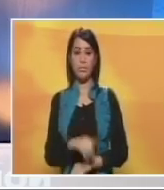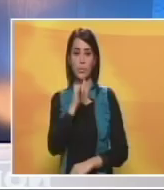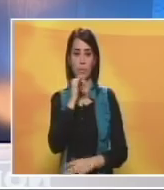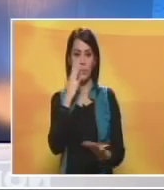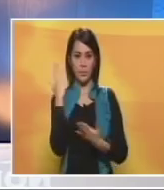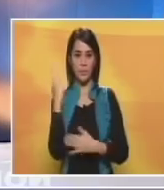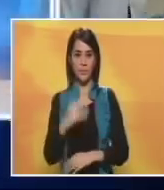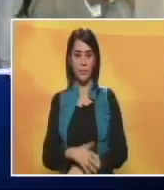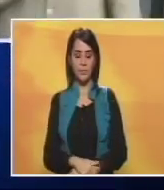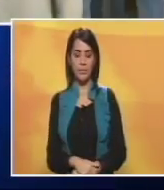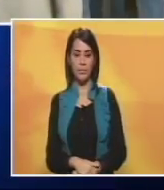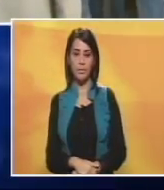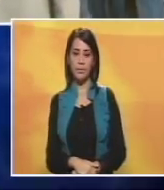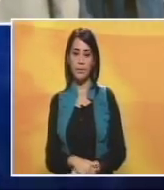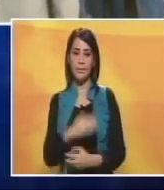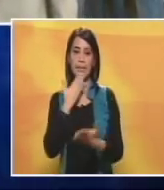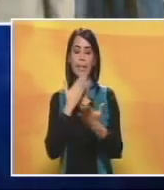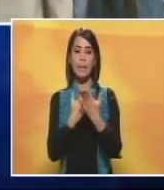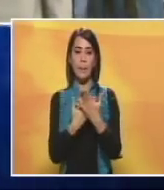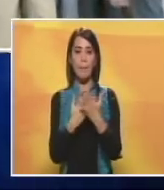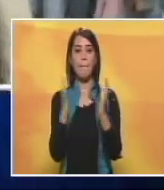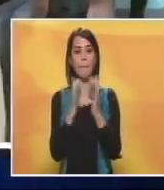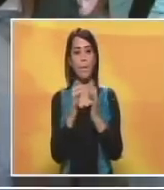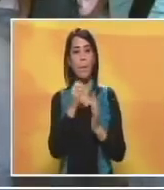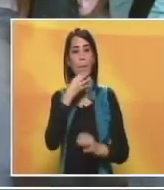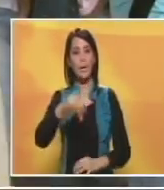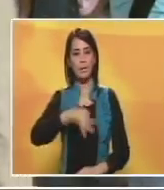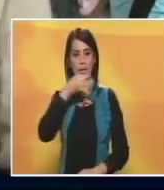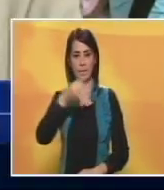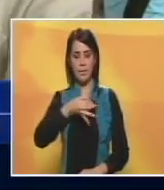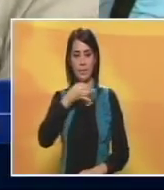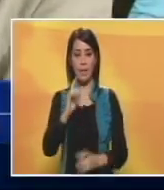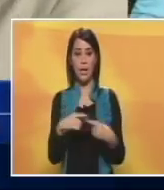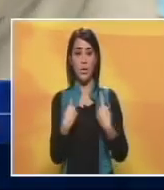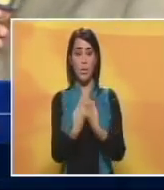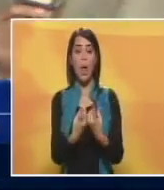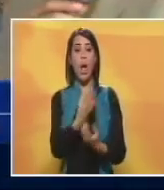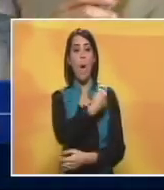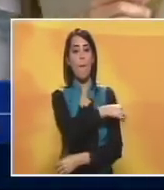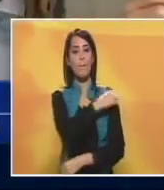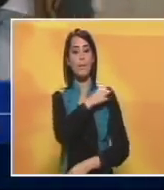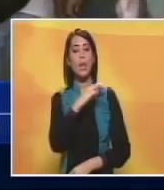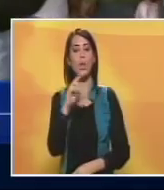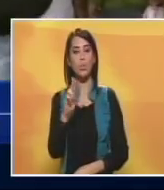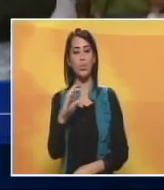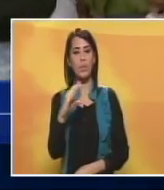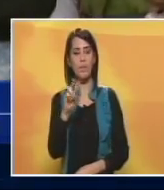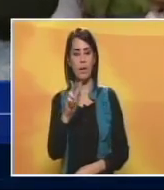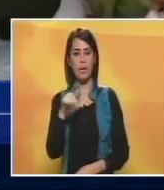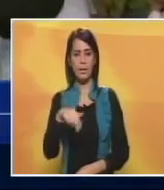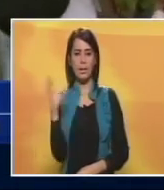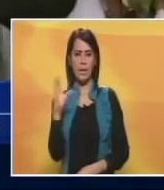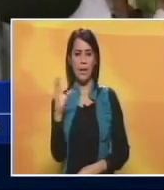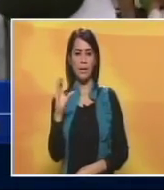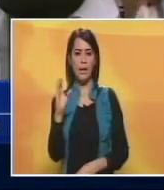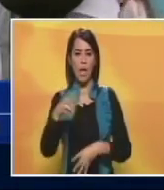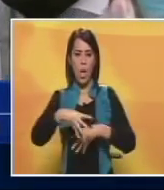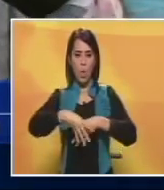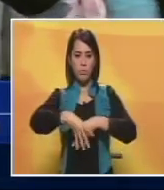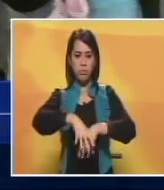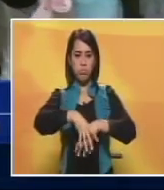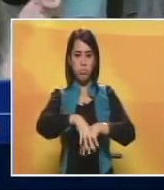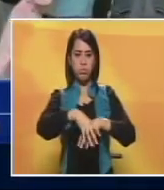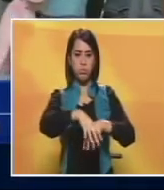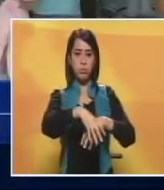Adelante, Santiago. Muchísimas gracias, amigos. Buenas tardes. Desde el Hospital Clínico Universitario en Caracas partió la movilización